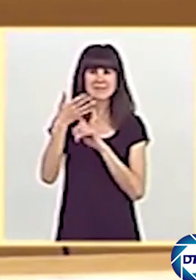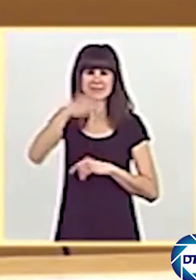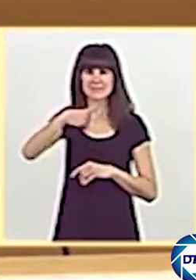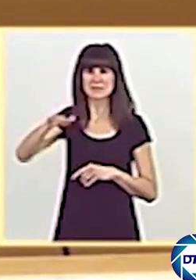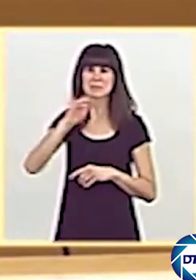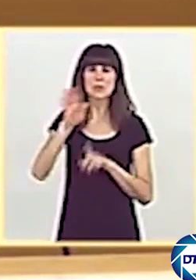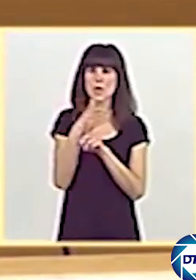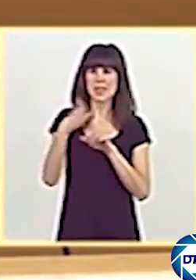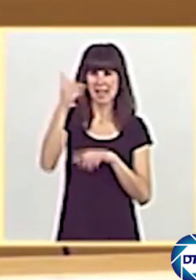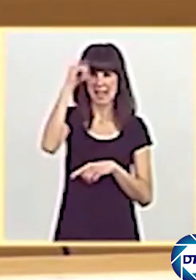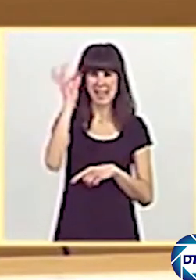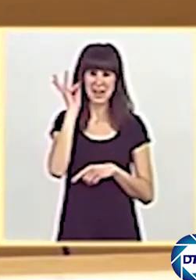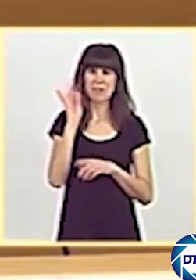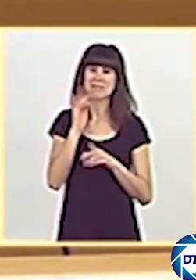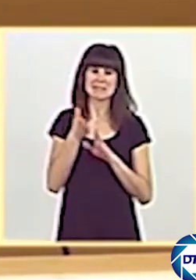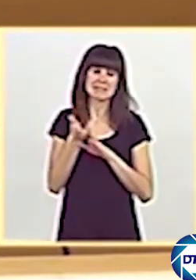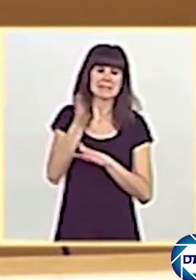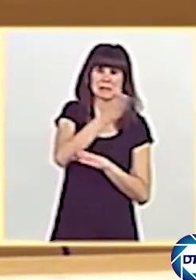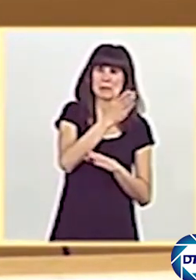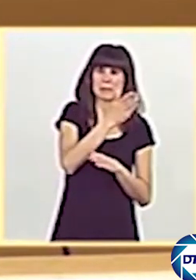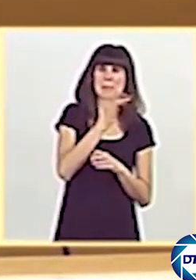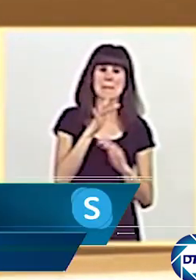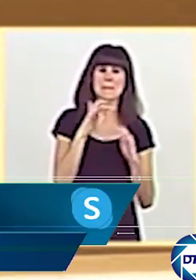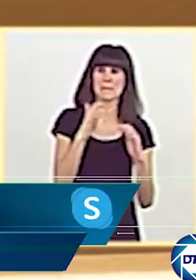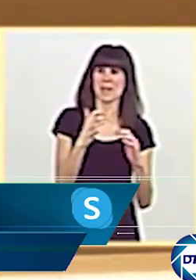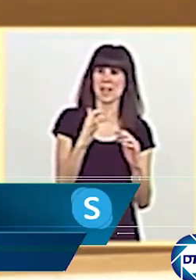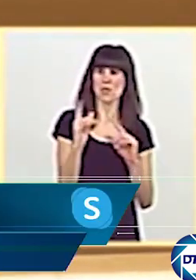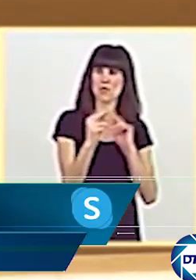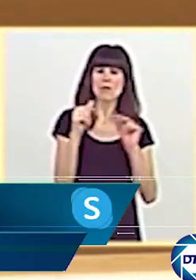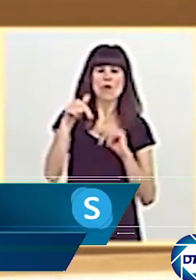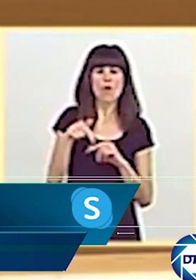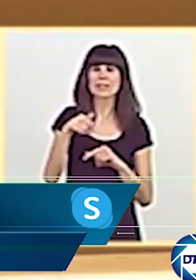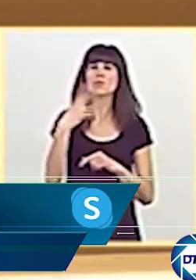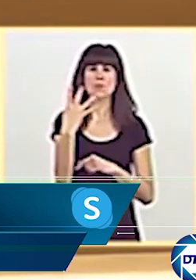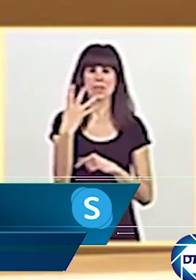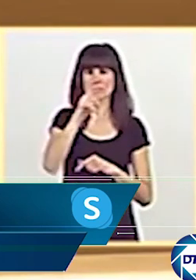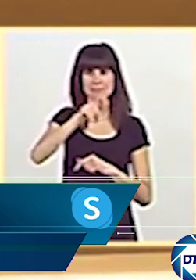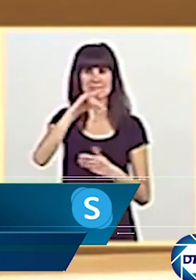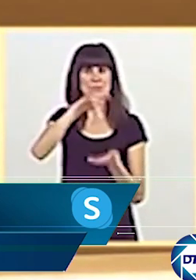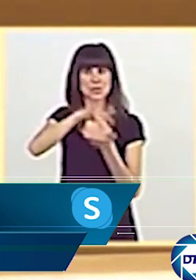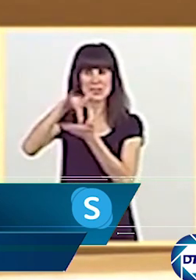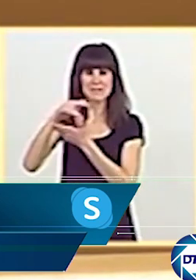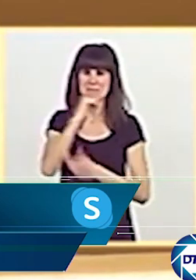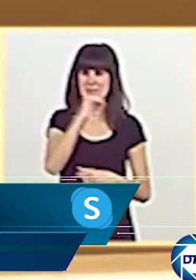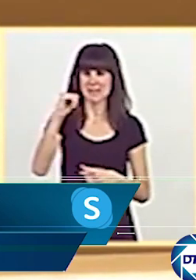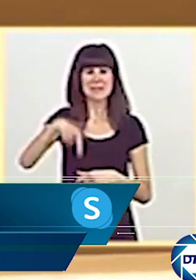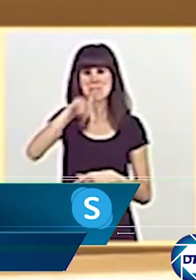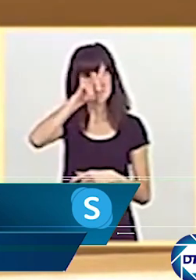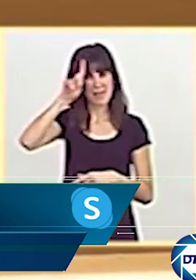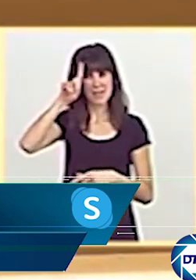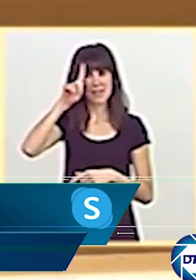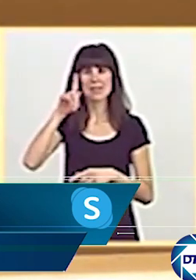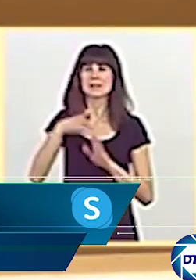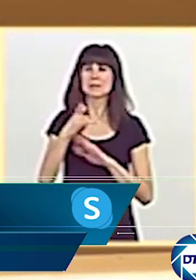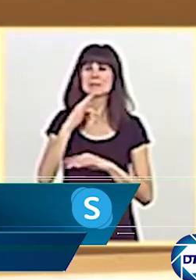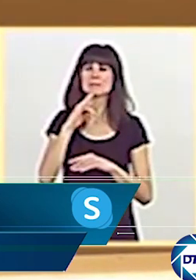señor Serrano? Bueno, tú lo comentabas, Javier, este es realmente grave, porque ese artículo que